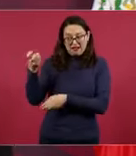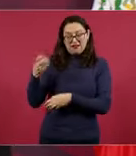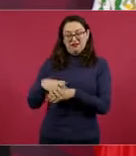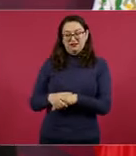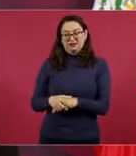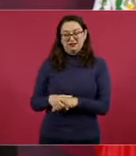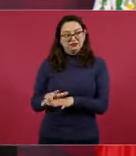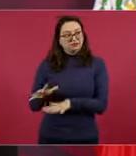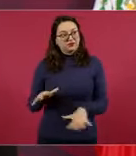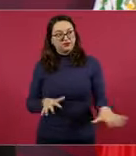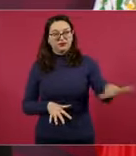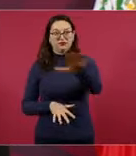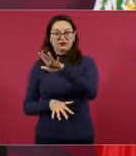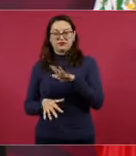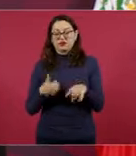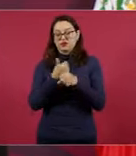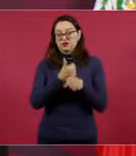y el pueblo es el que está